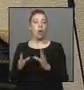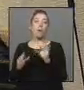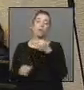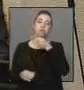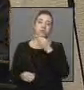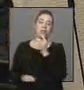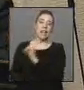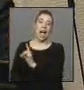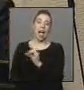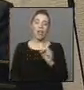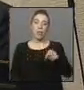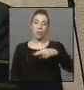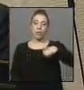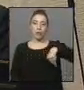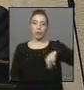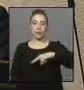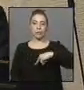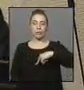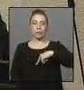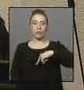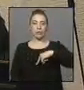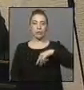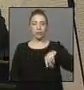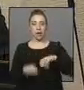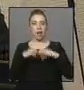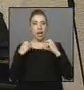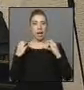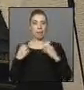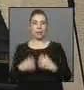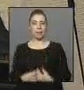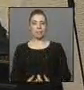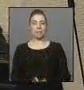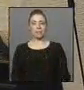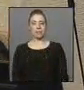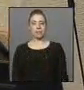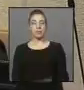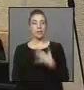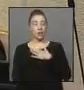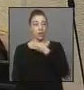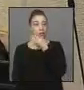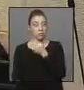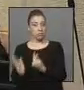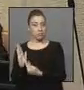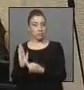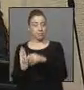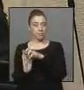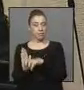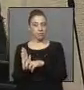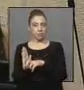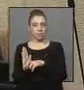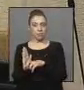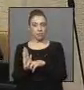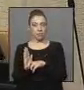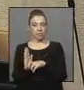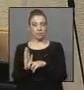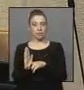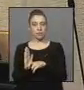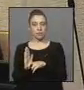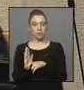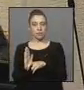nosotros aquí en este hemiciclo. Quiero decir que este proyecto es extremadamente